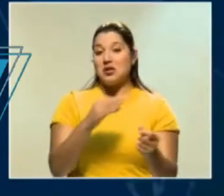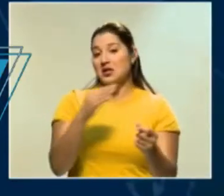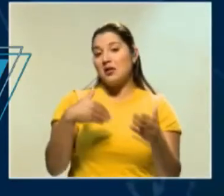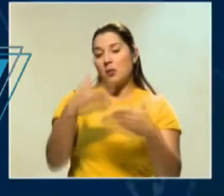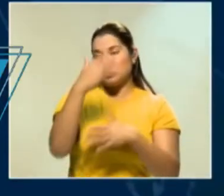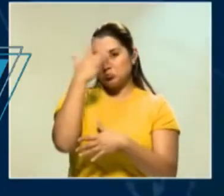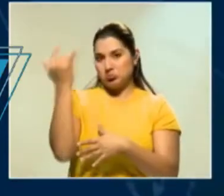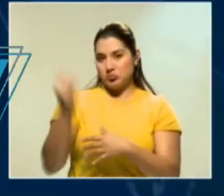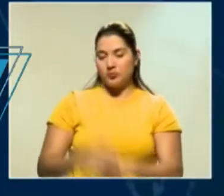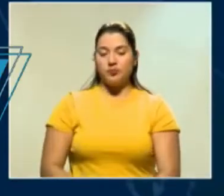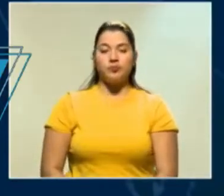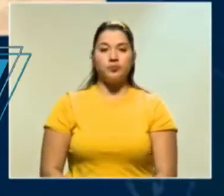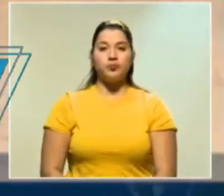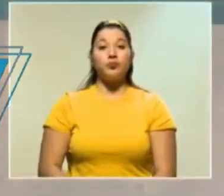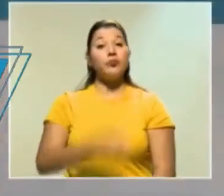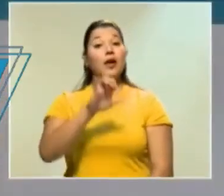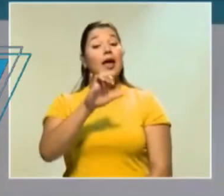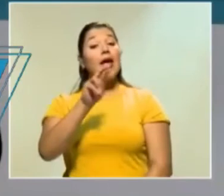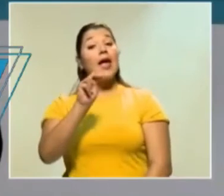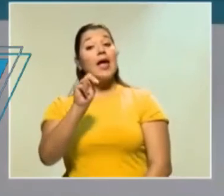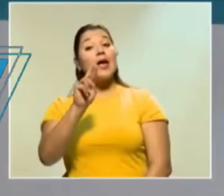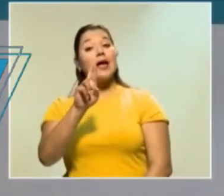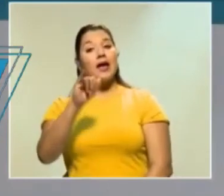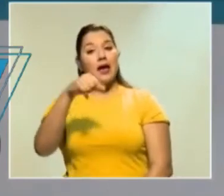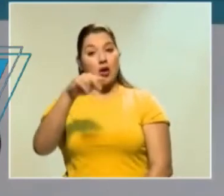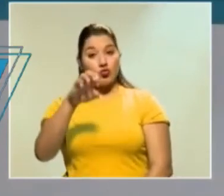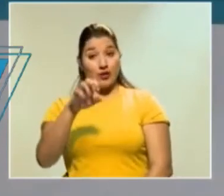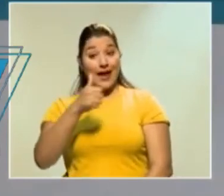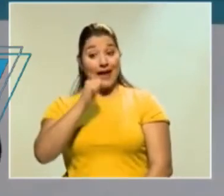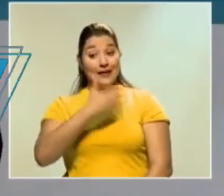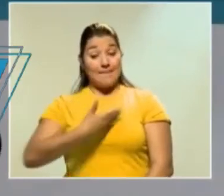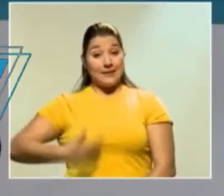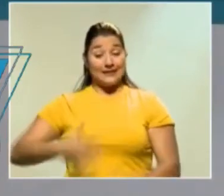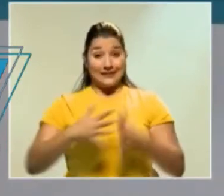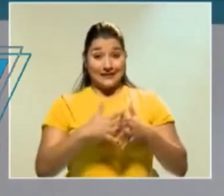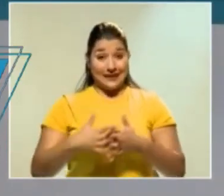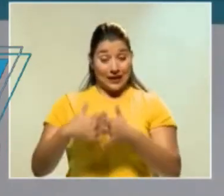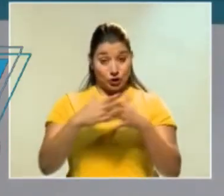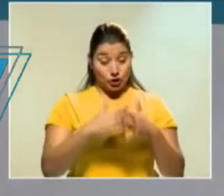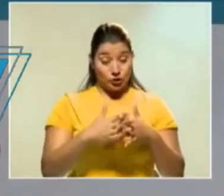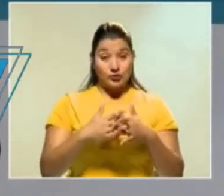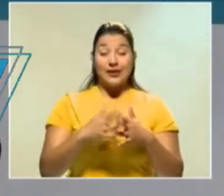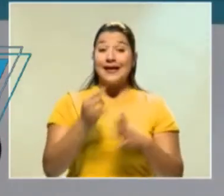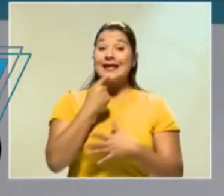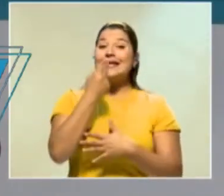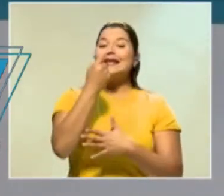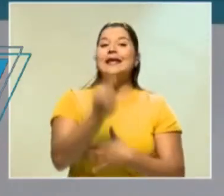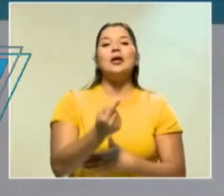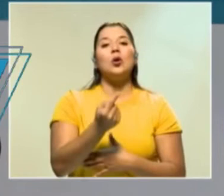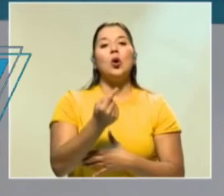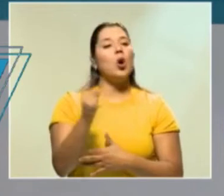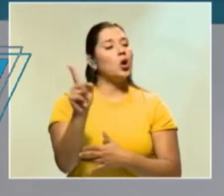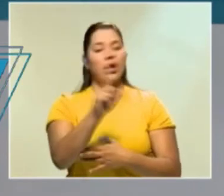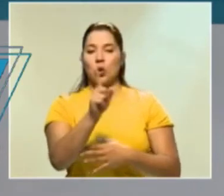olvido. Don Enrique, ayer el presidente de Estados Unidos, Donald Trump, señaló que le iba a negar el